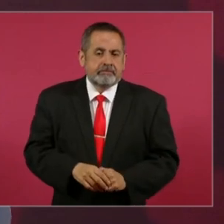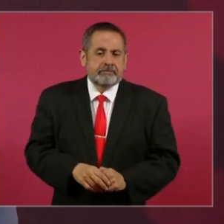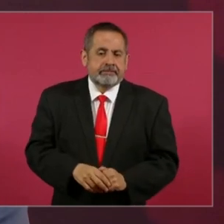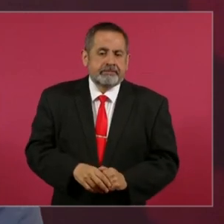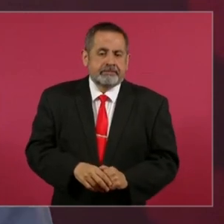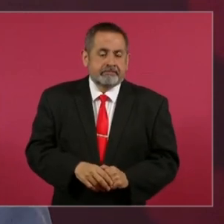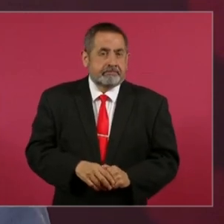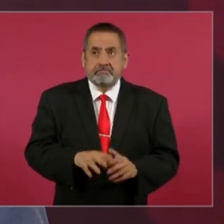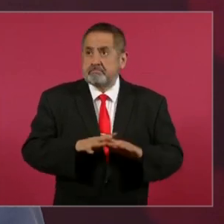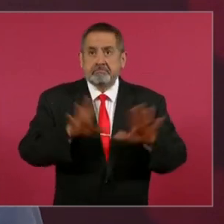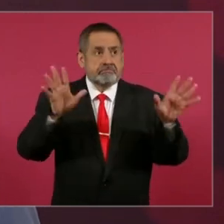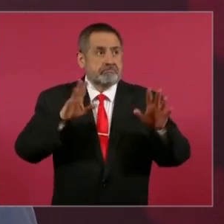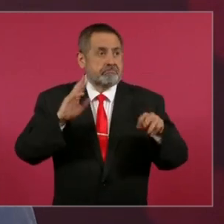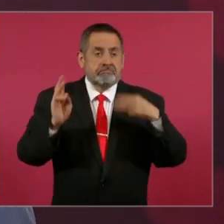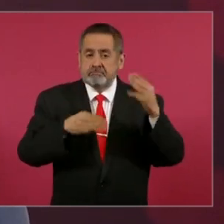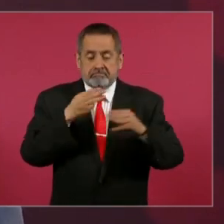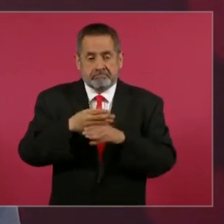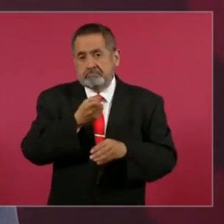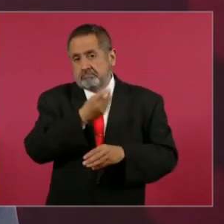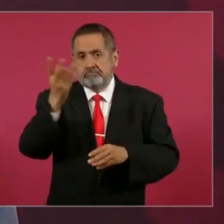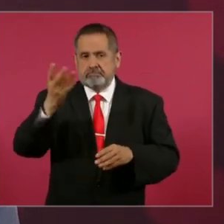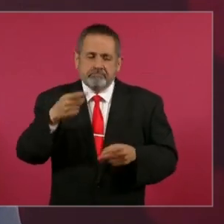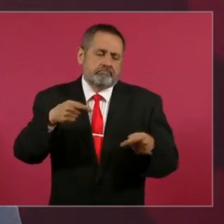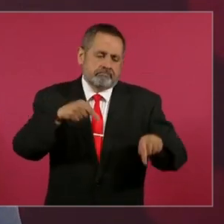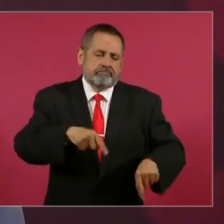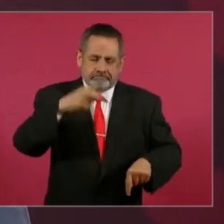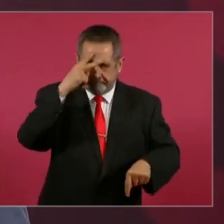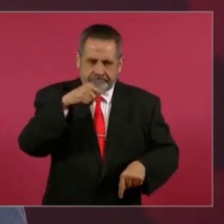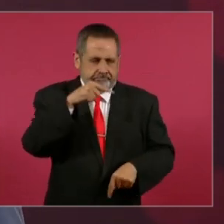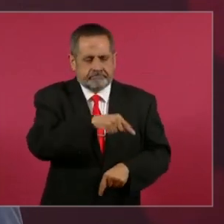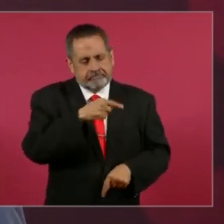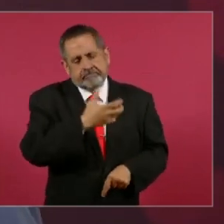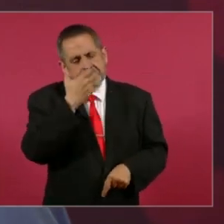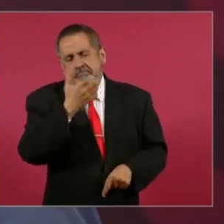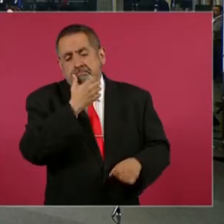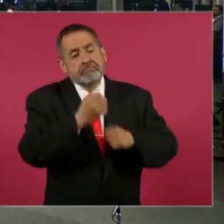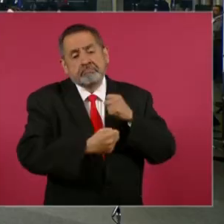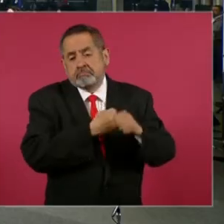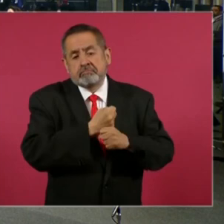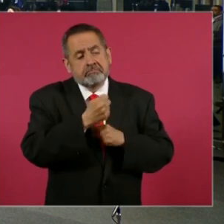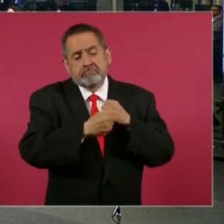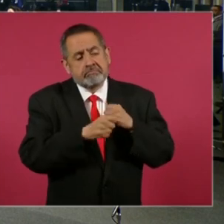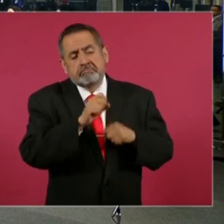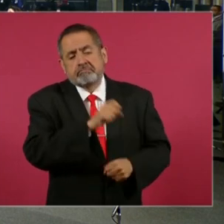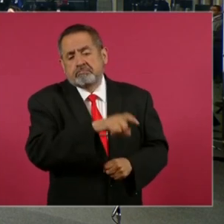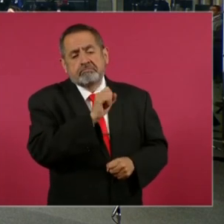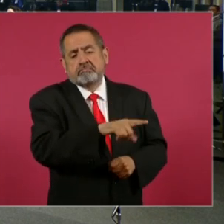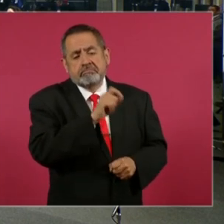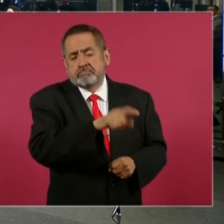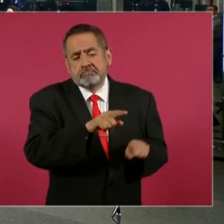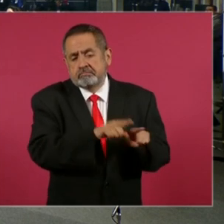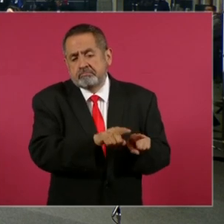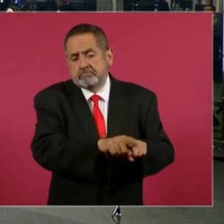eso es general. Y en México ha existido siempre, y ahora que